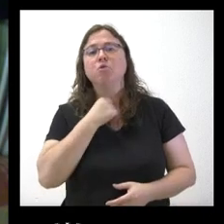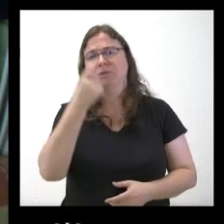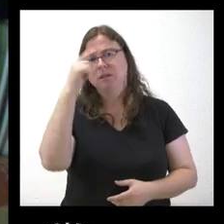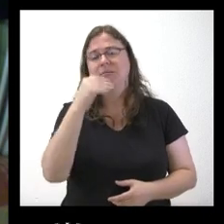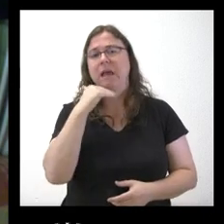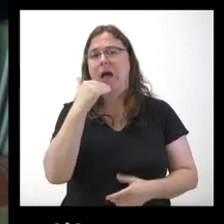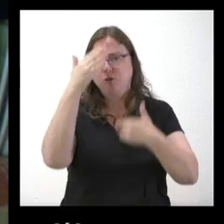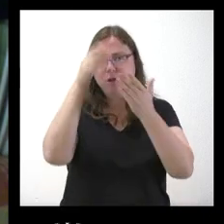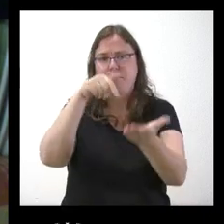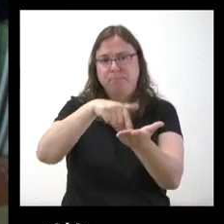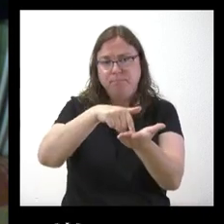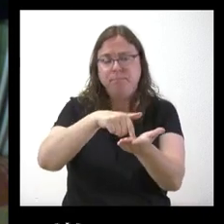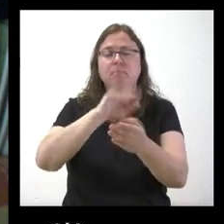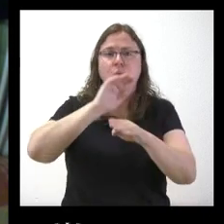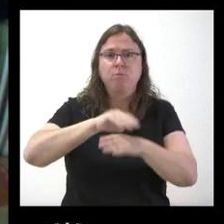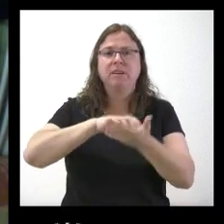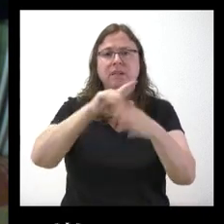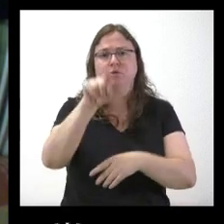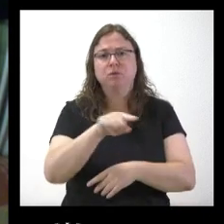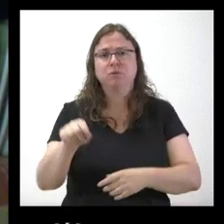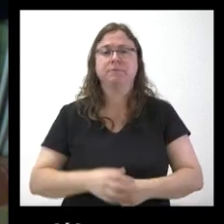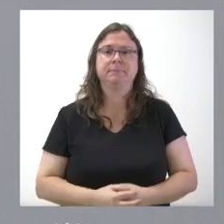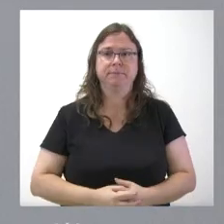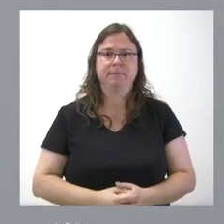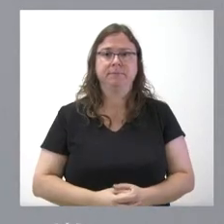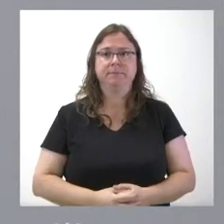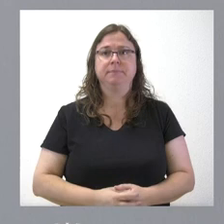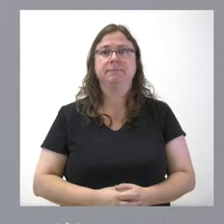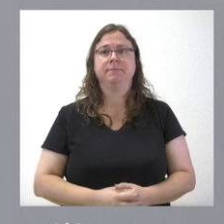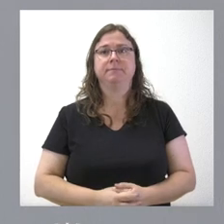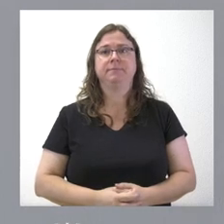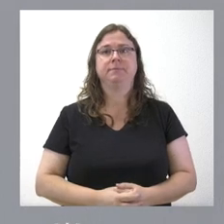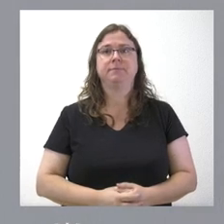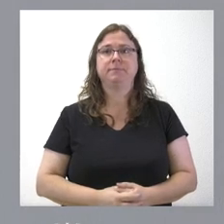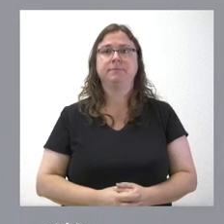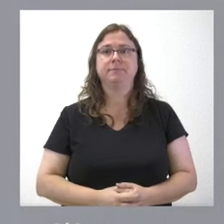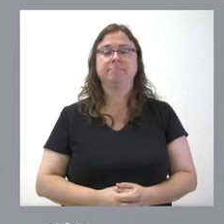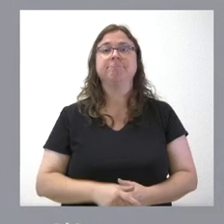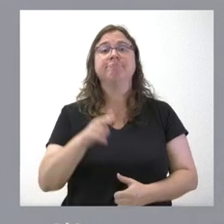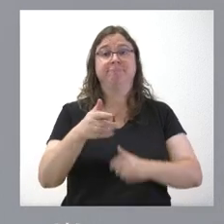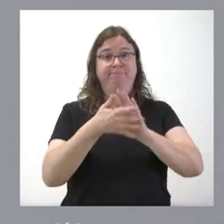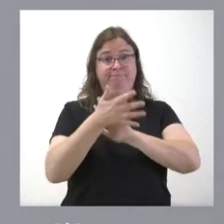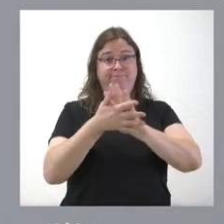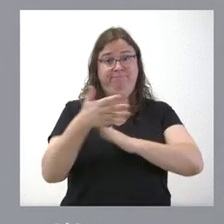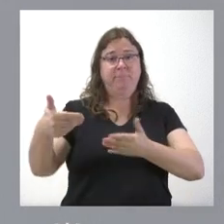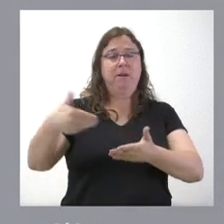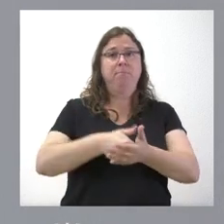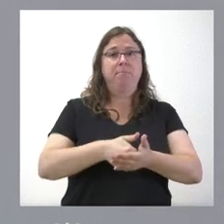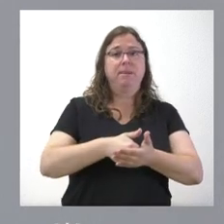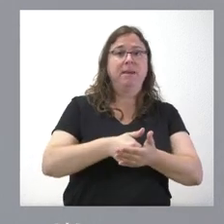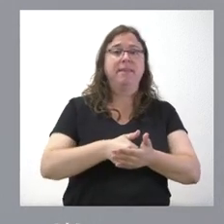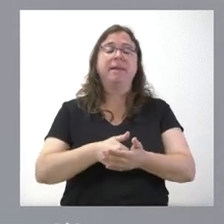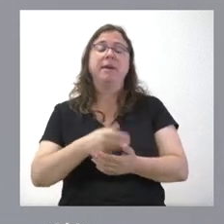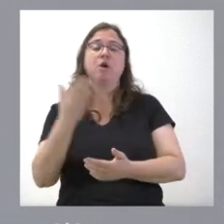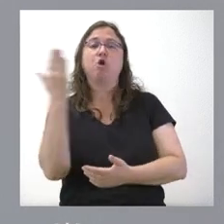se va a atender esa petición en Castilla y león Pues en relación con la petición de un cedor